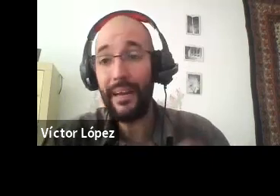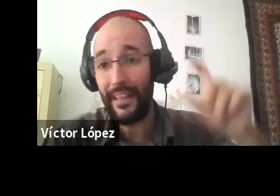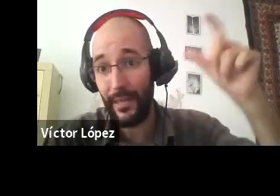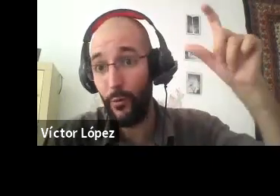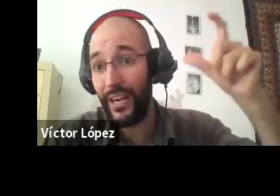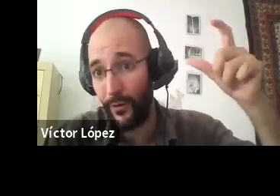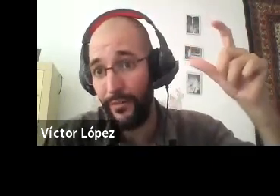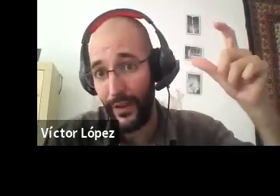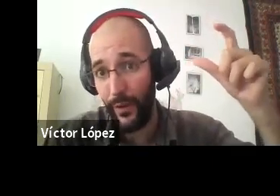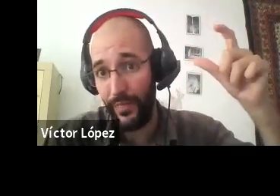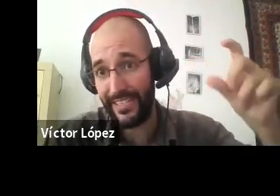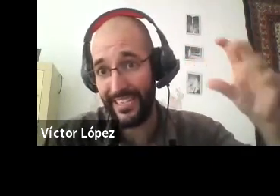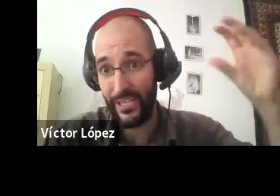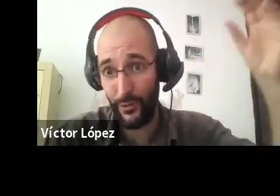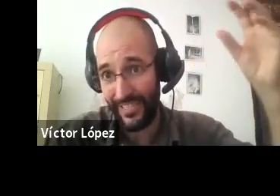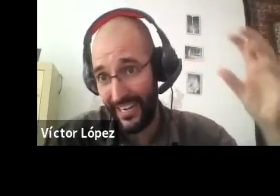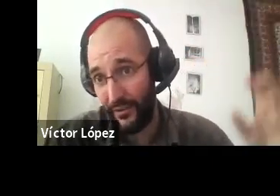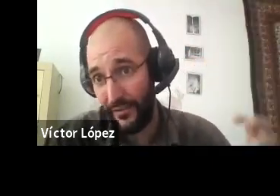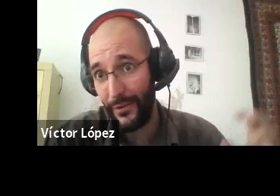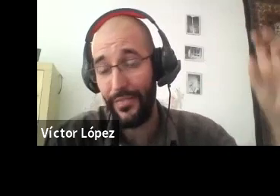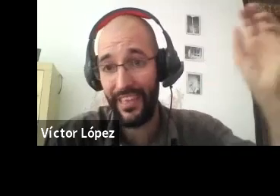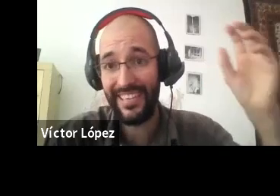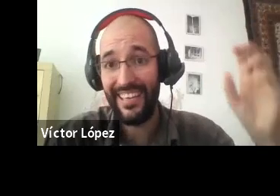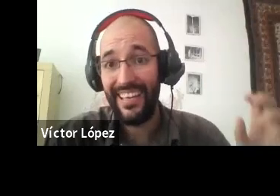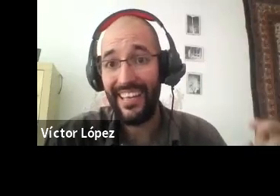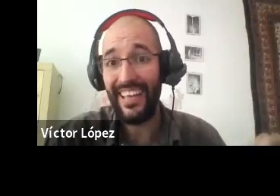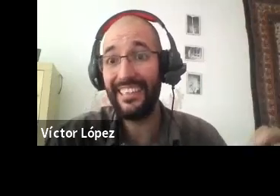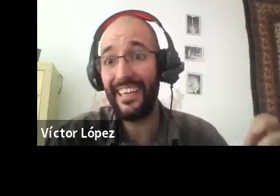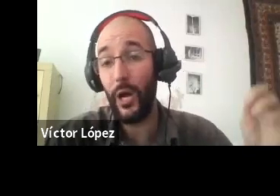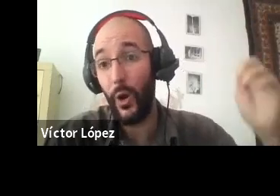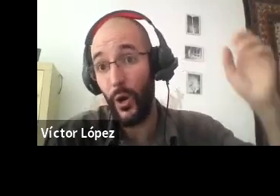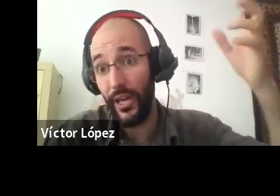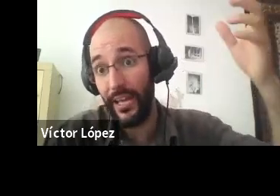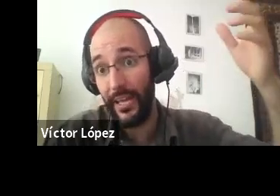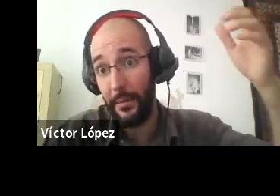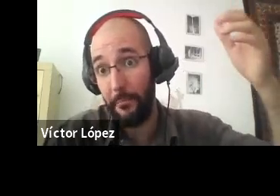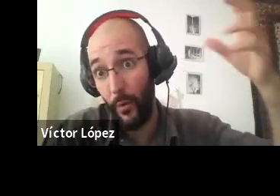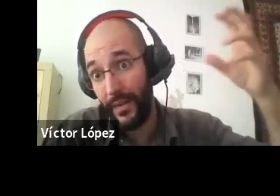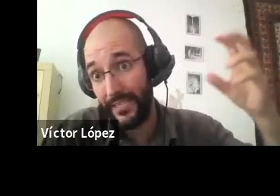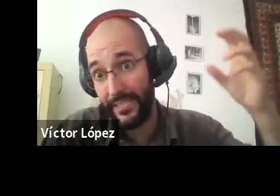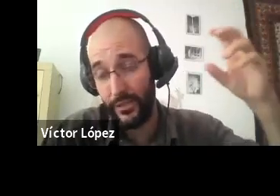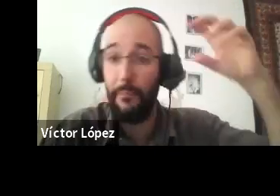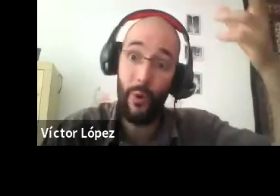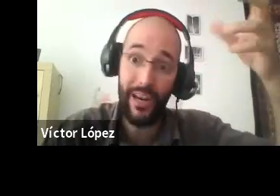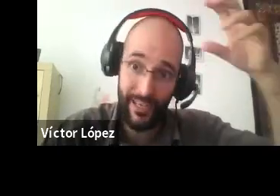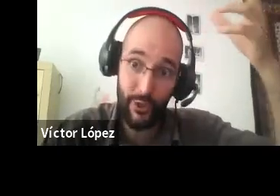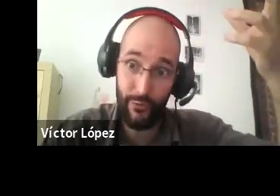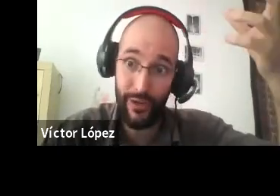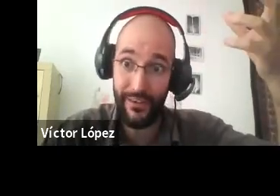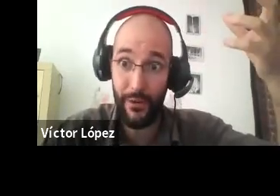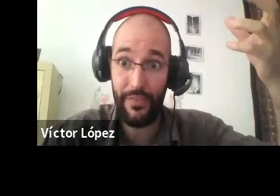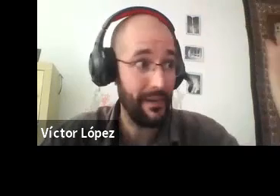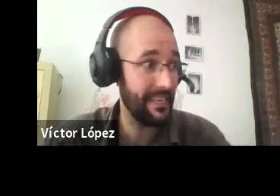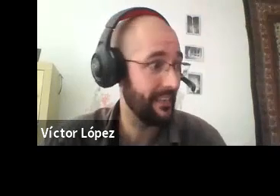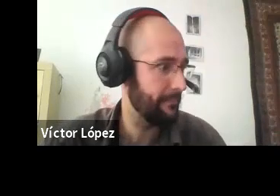Y aparece un rango de frecuencias y sitúa este rango de frecuencias entre hombres, o sea, mujeres con